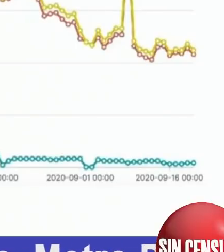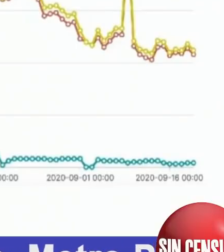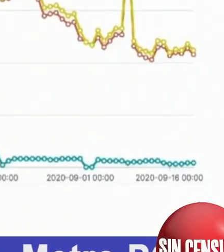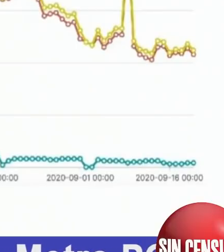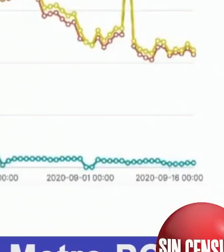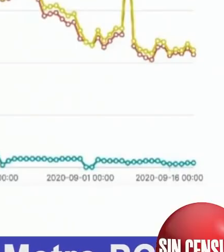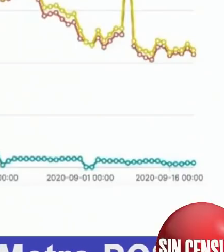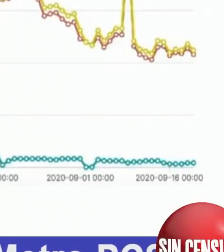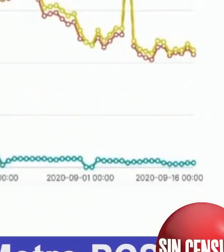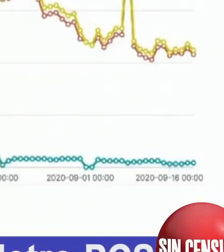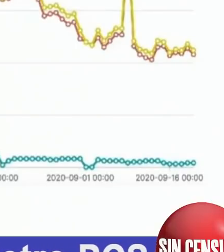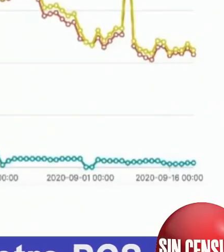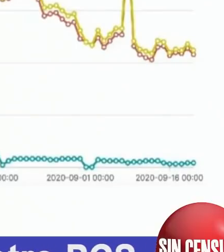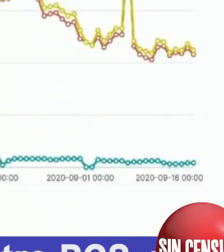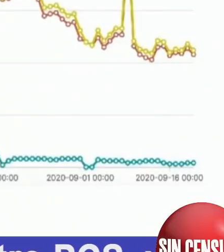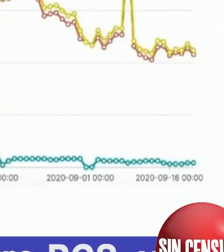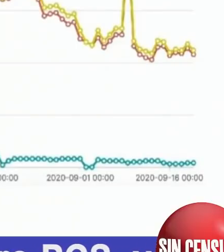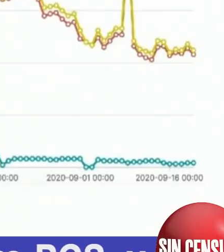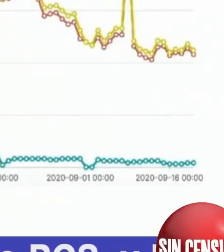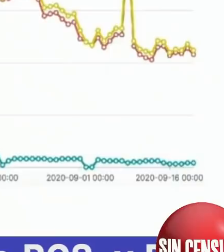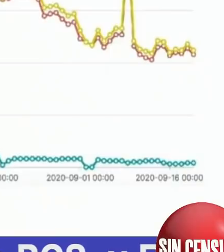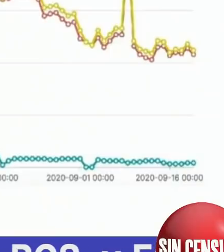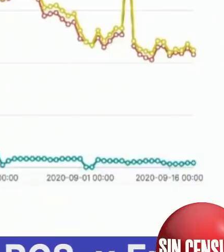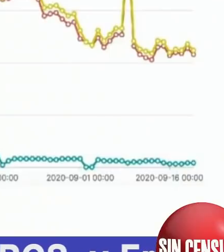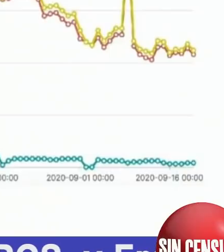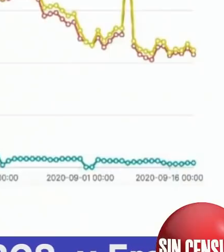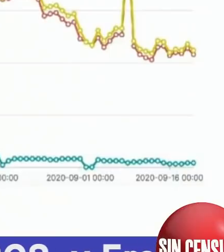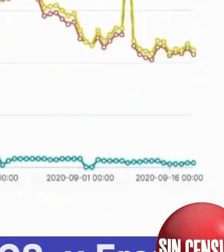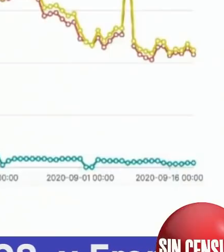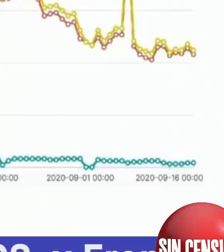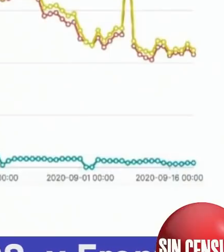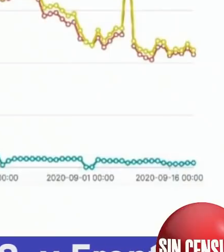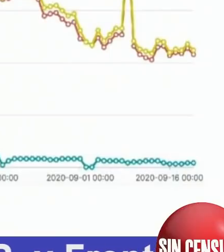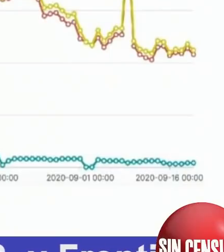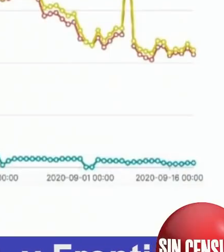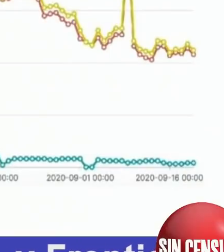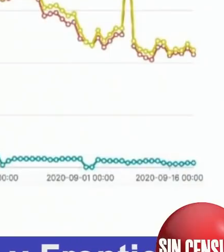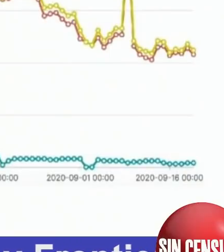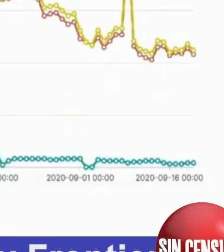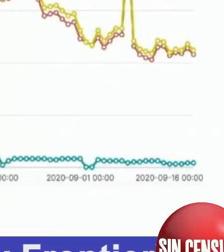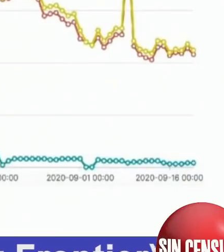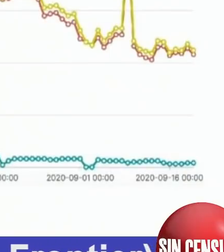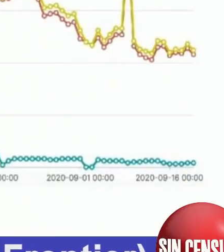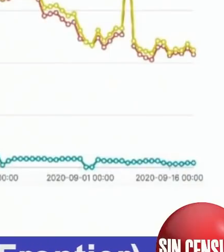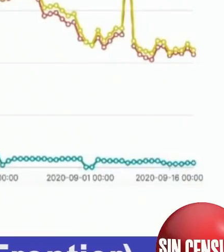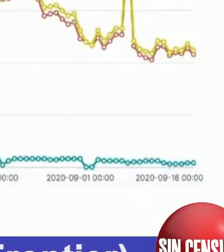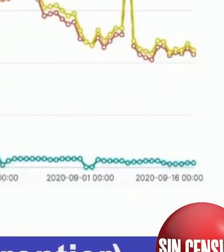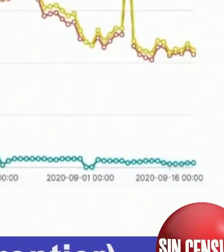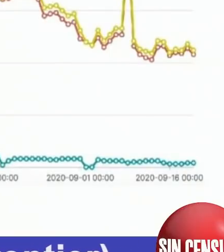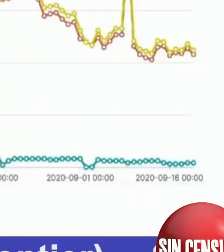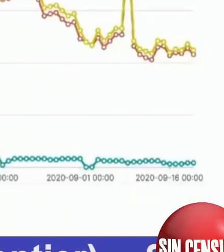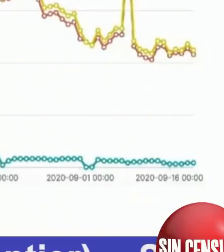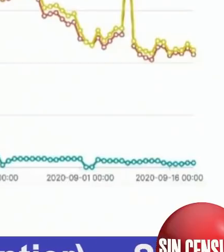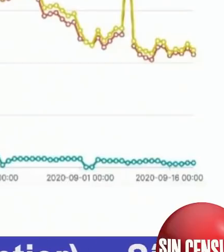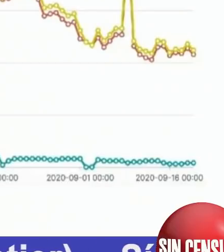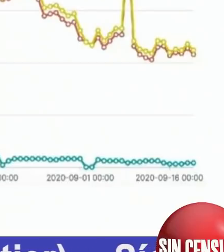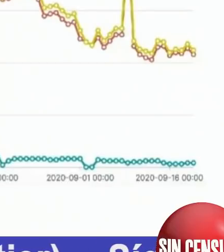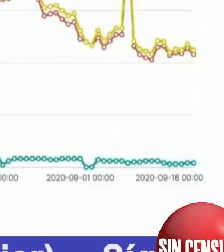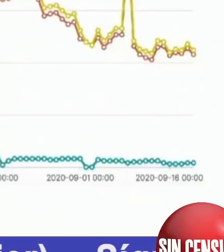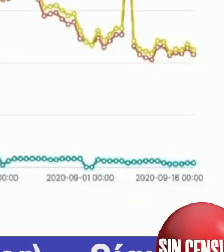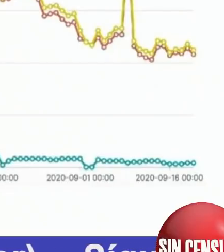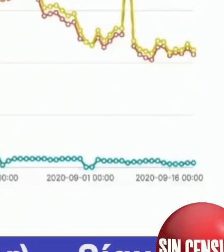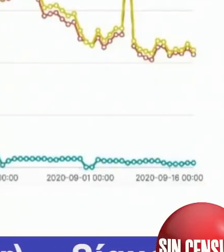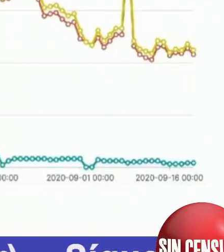reduciendo en la medida en que hay ya reducción de la epidemia. También pueden ir viendo las etiquetas de la ocupación hospitalaria que están en la parte